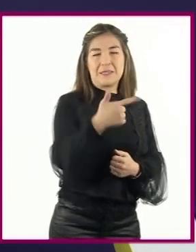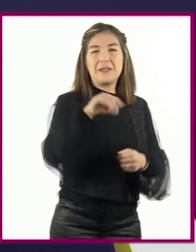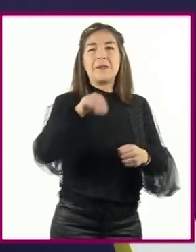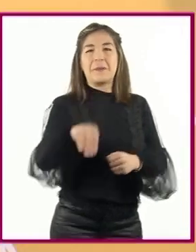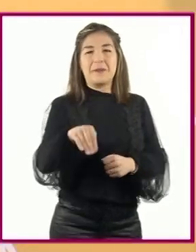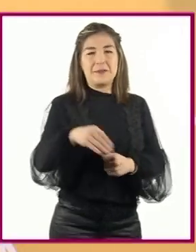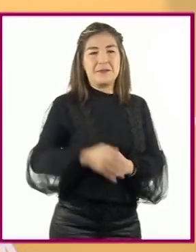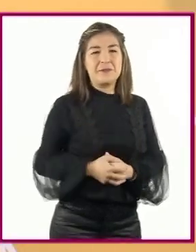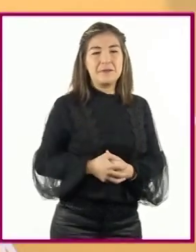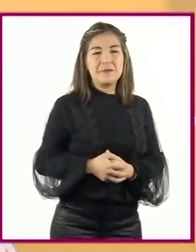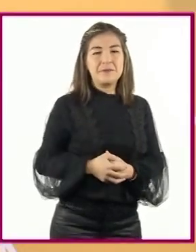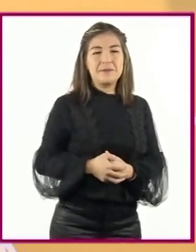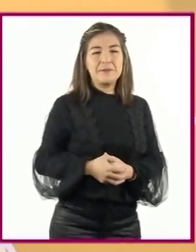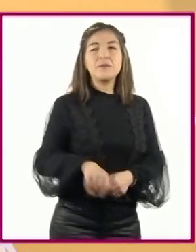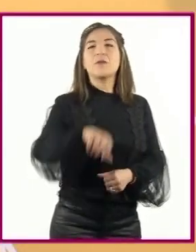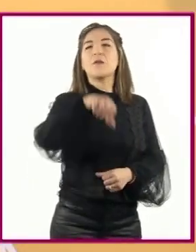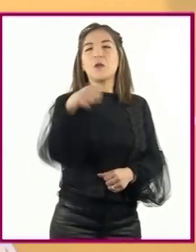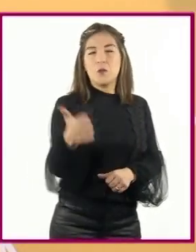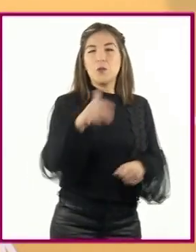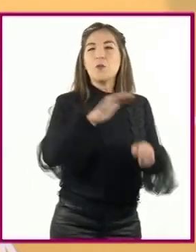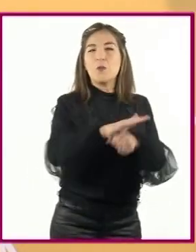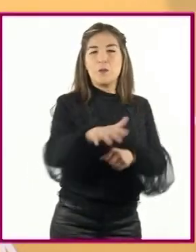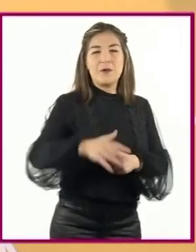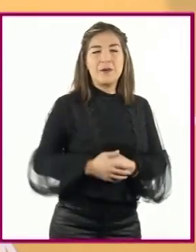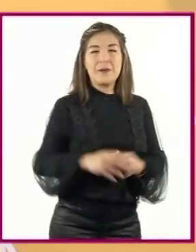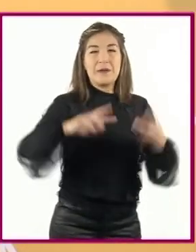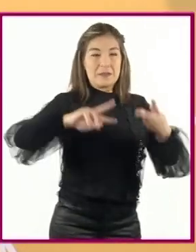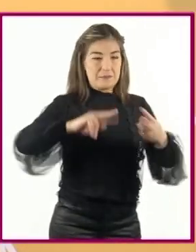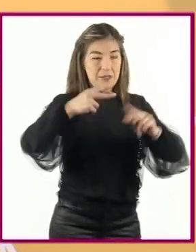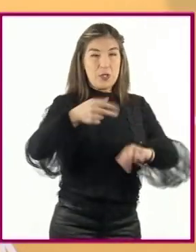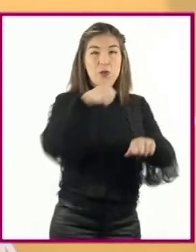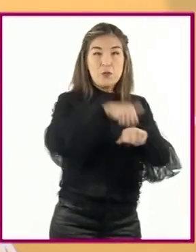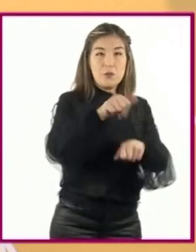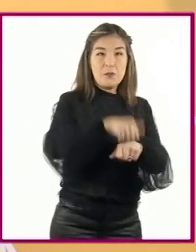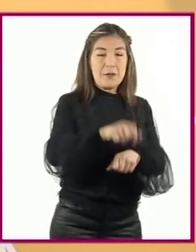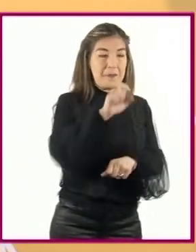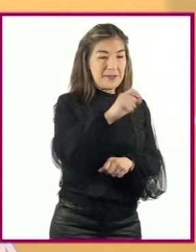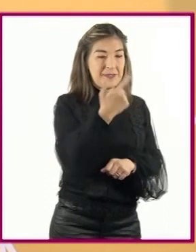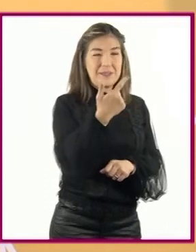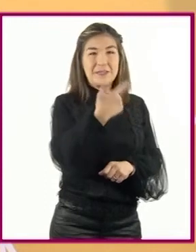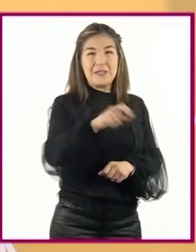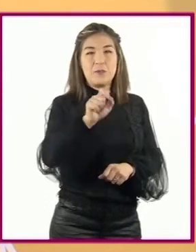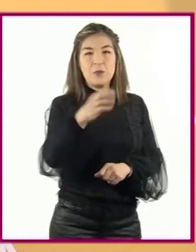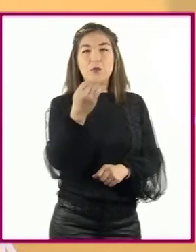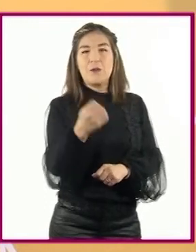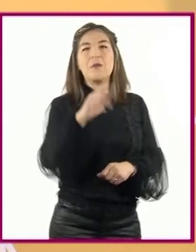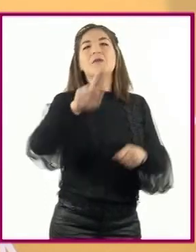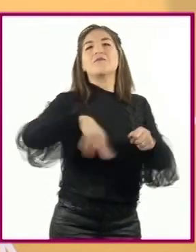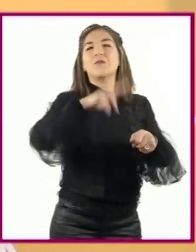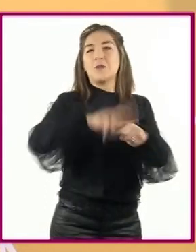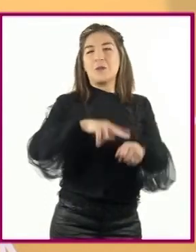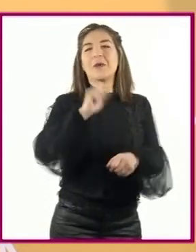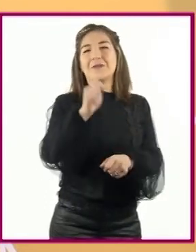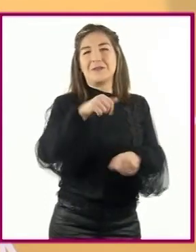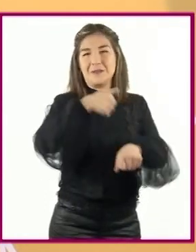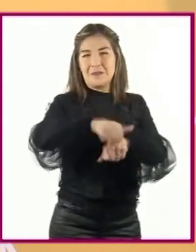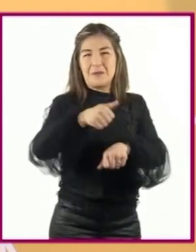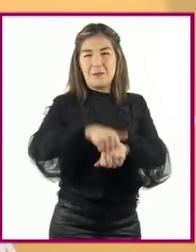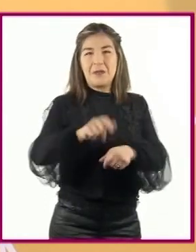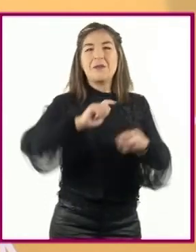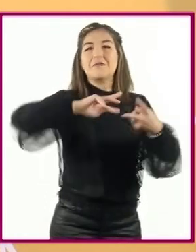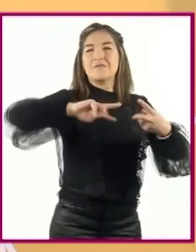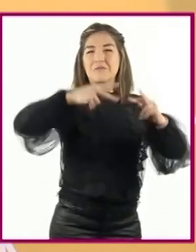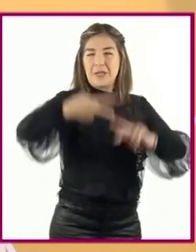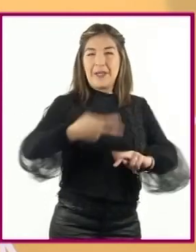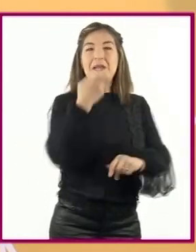metros. Otro camino es convertir el número 27.9 a número natural. Para ello, se multiplica